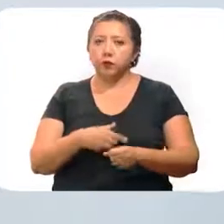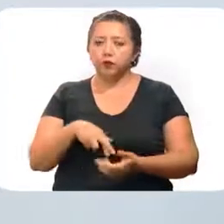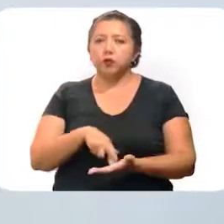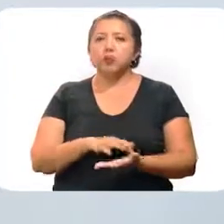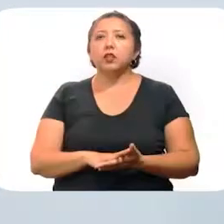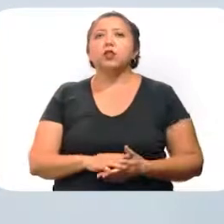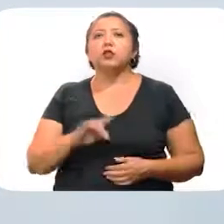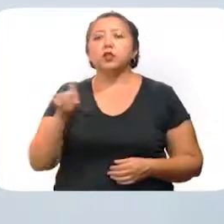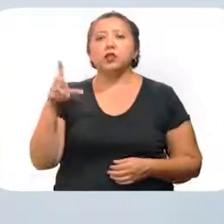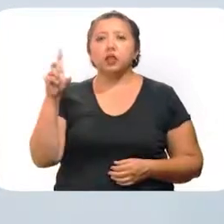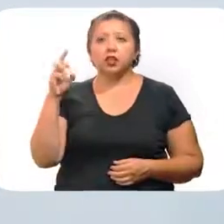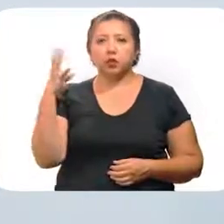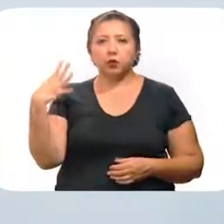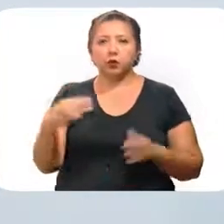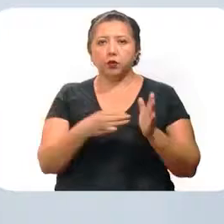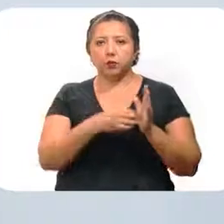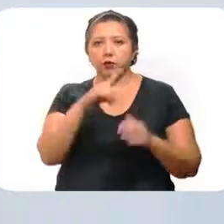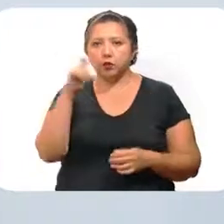contagios registrados, que son